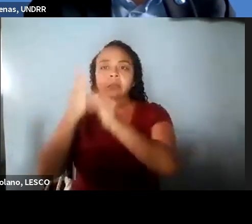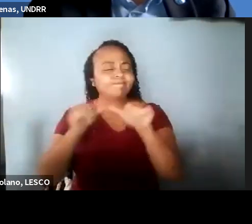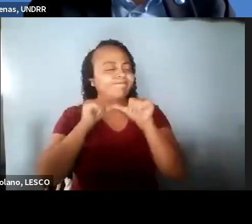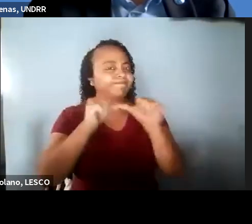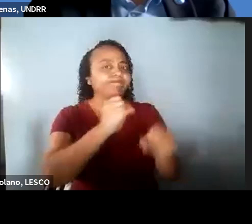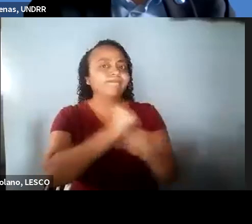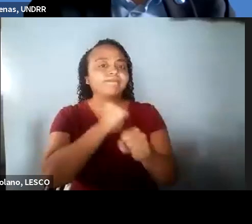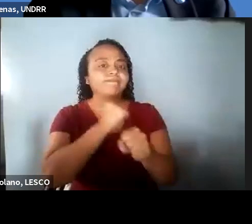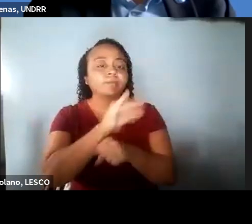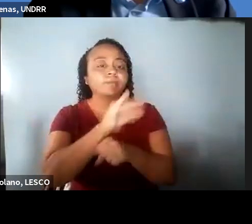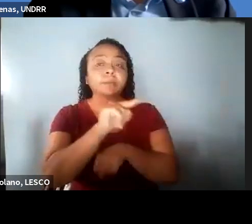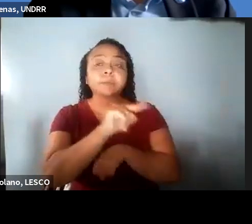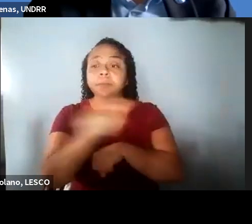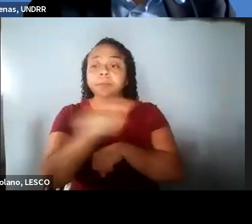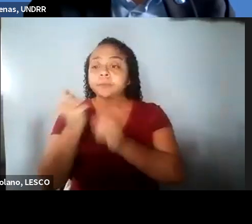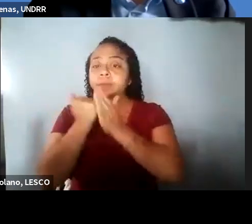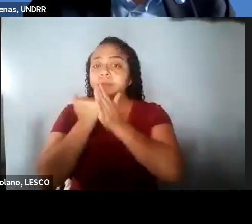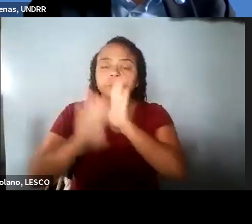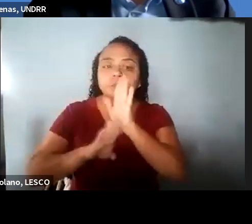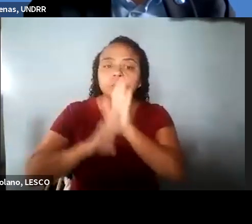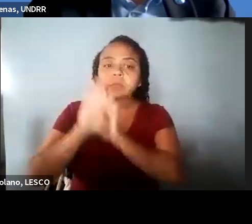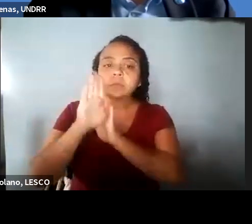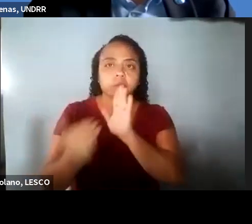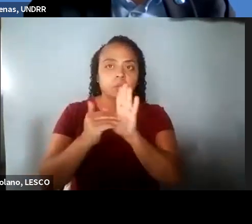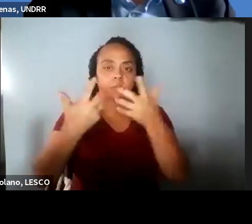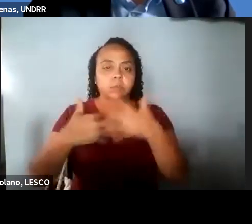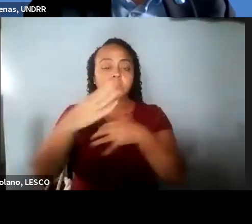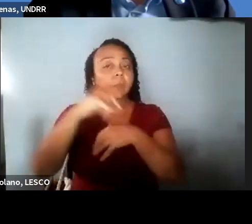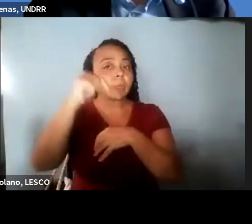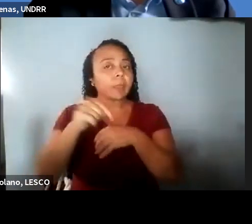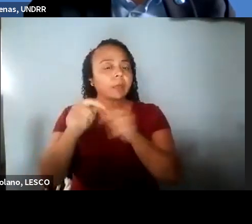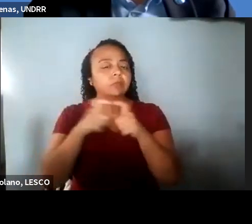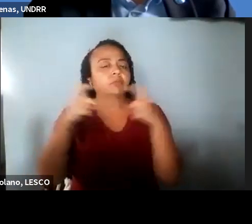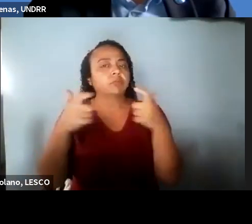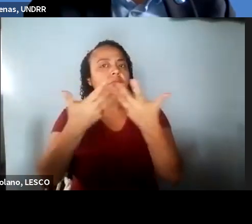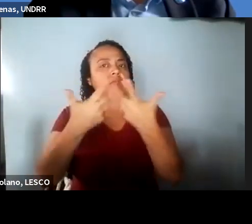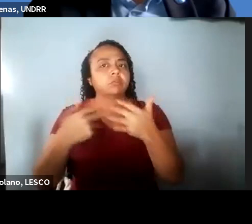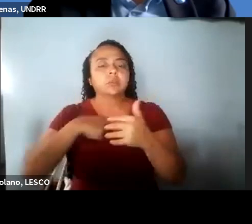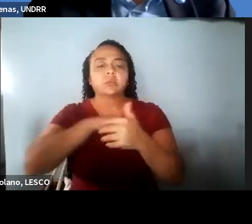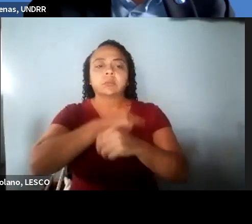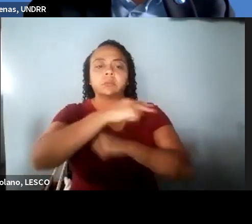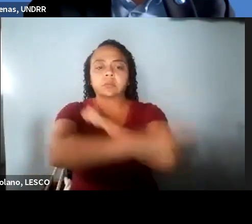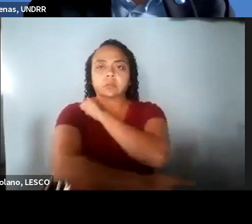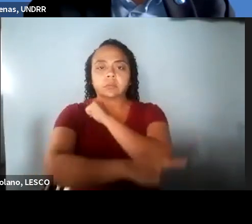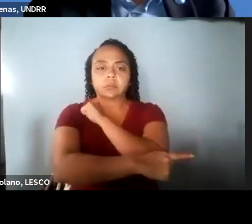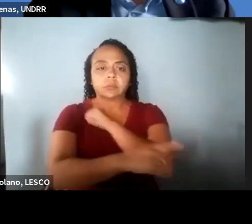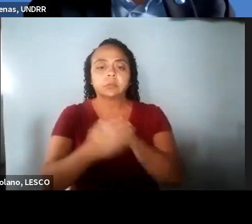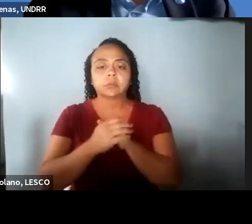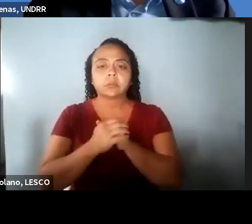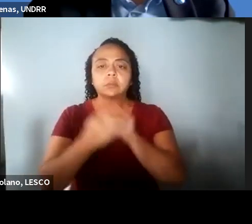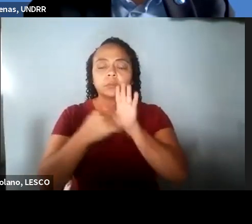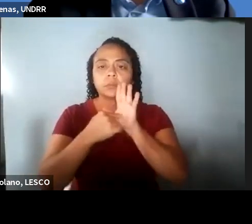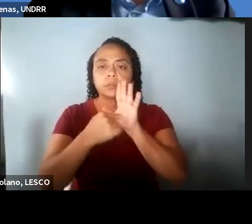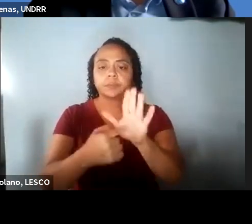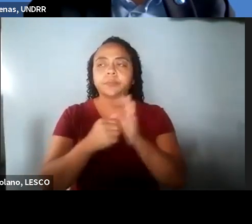ellos mismos ayudaron a levantar nuevamente la empresa y hoy día es una de las grandes empresas de nuestro país que mostró como